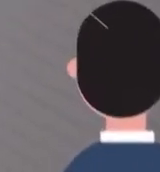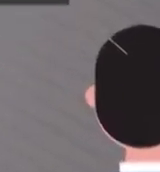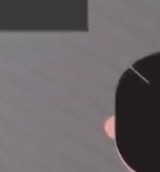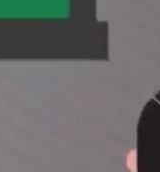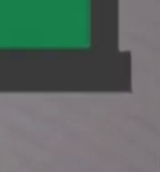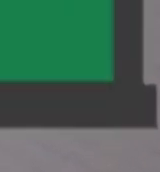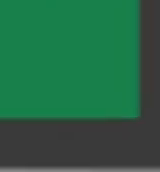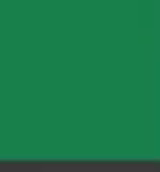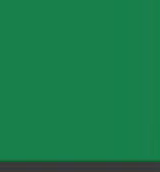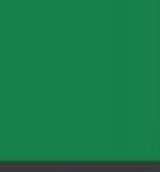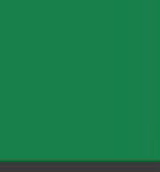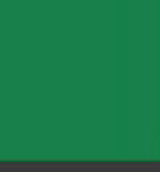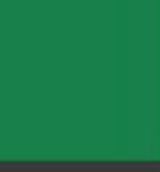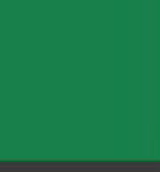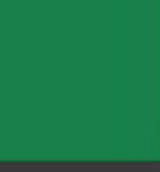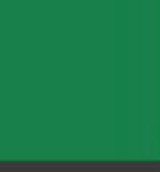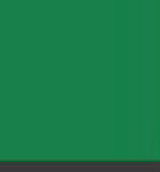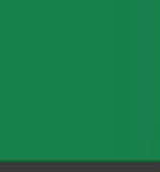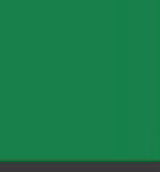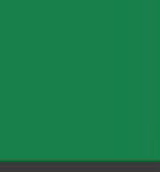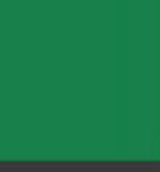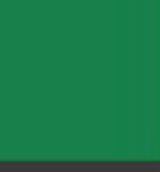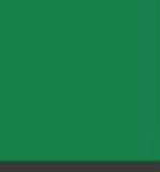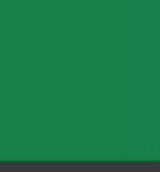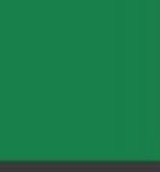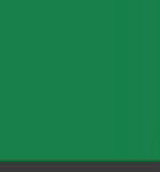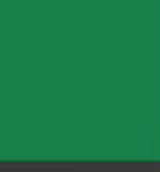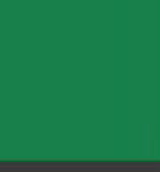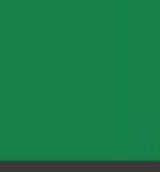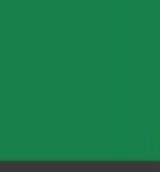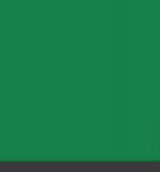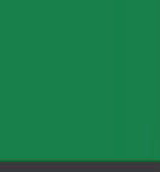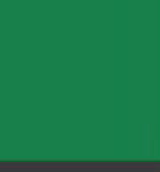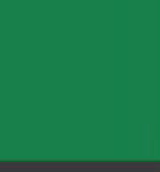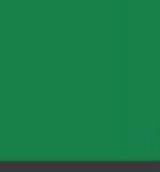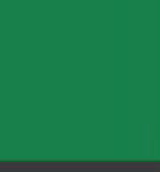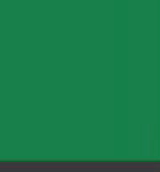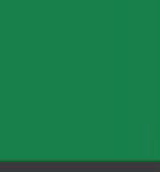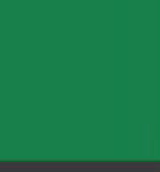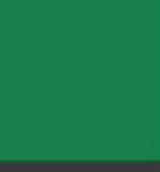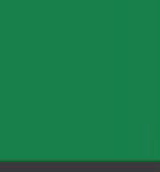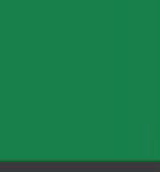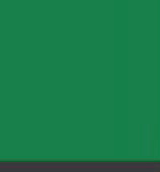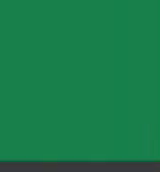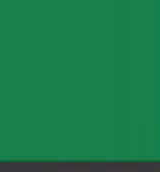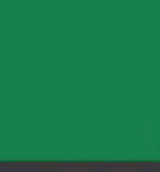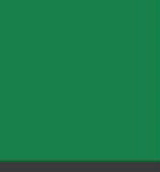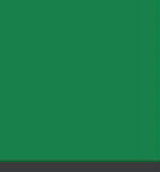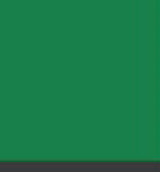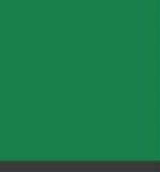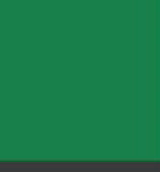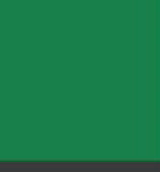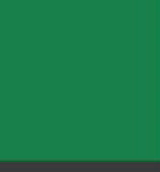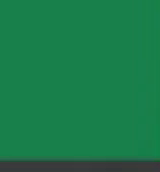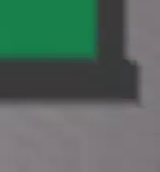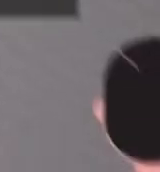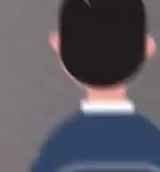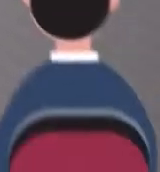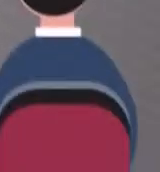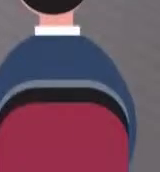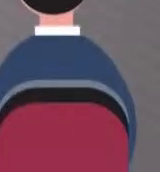Desde niños nos enseñan que la Constitución política tiene supremacía sobre las demás leyes y en ella se garantizan nuestros